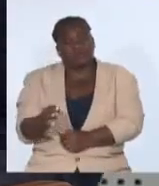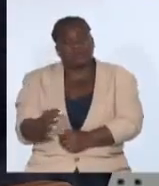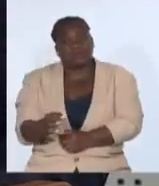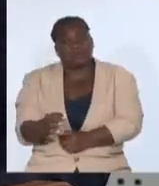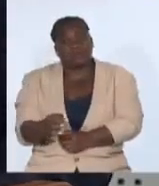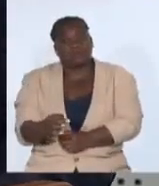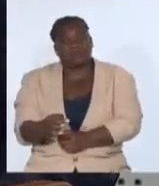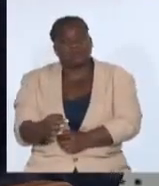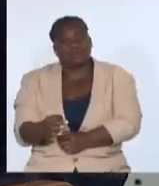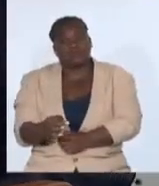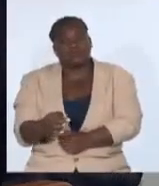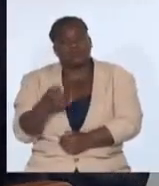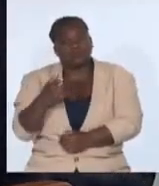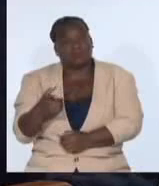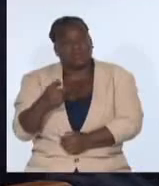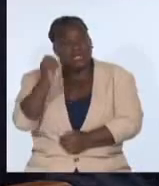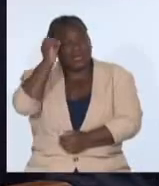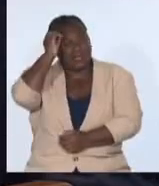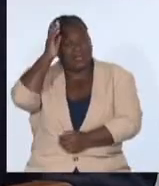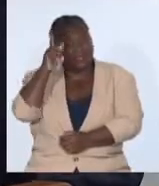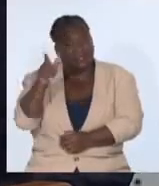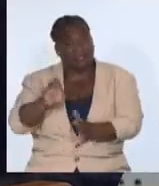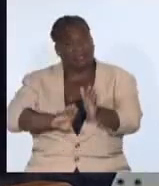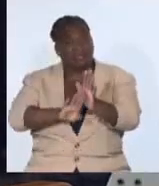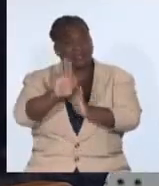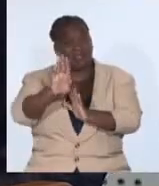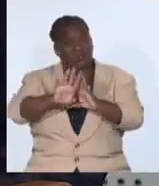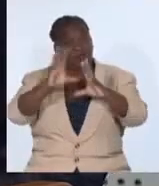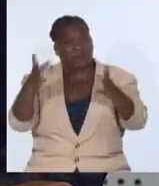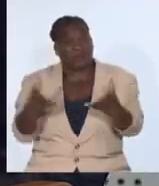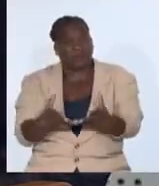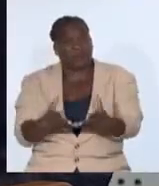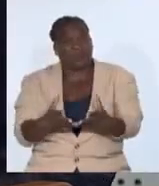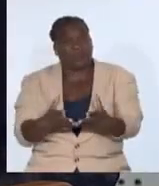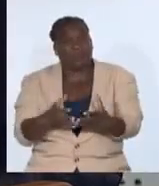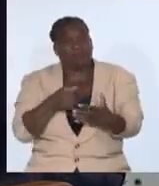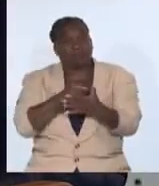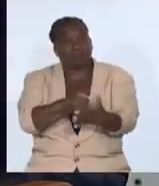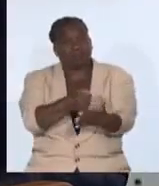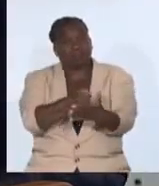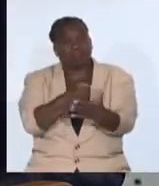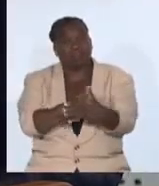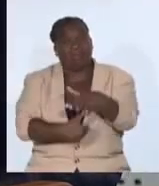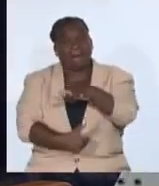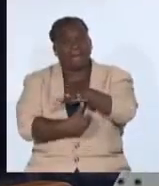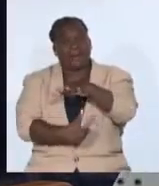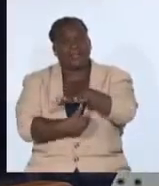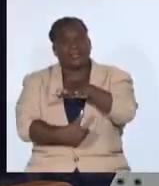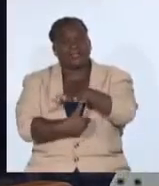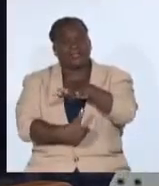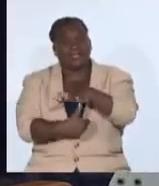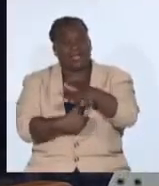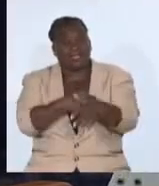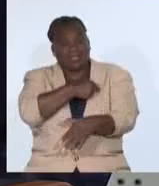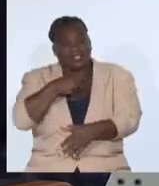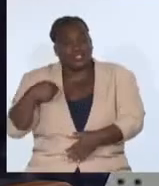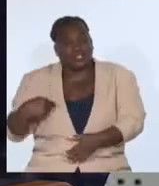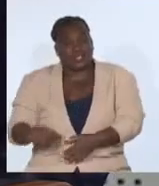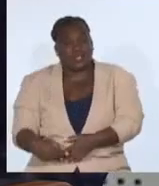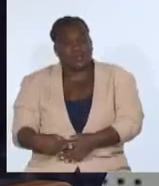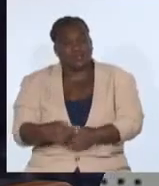el mérito de la iniciativa para el desarrollo global impulsada por el presidente de la república popular china